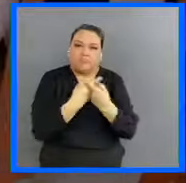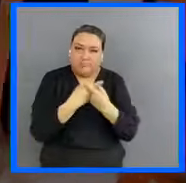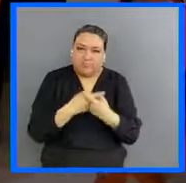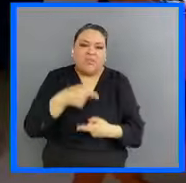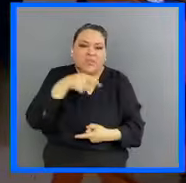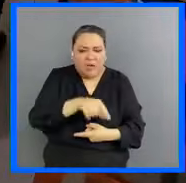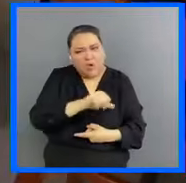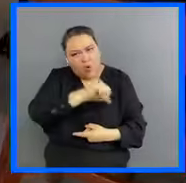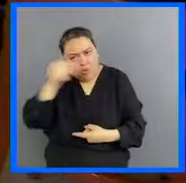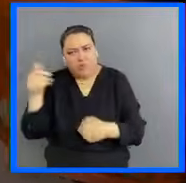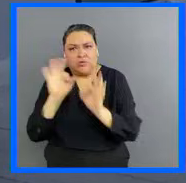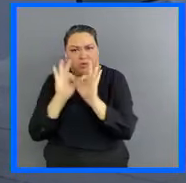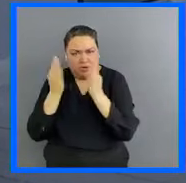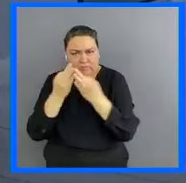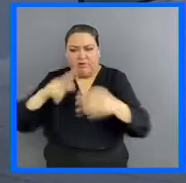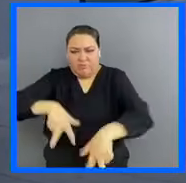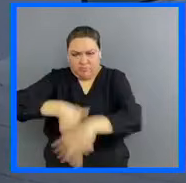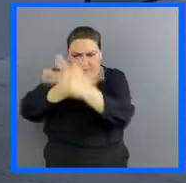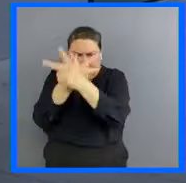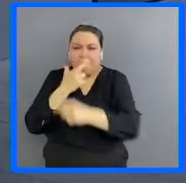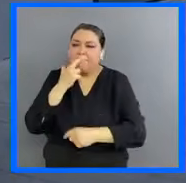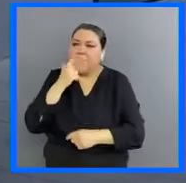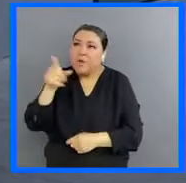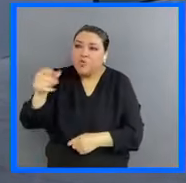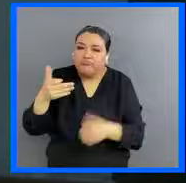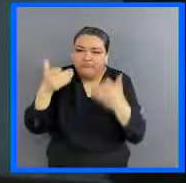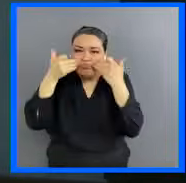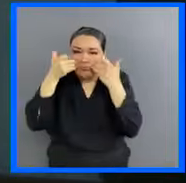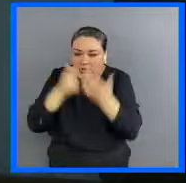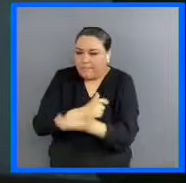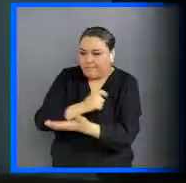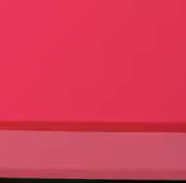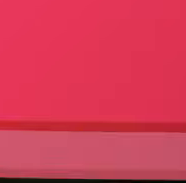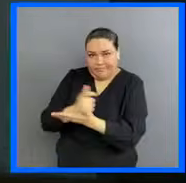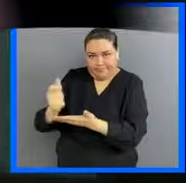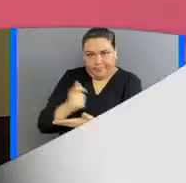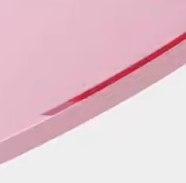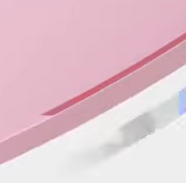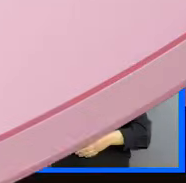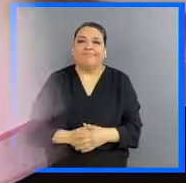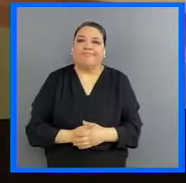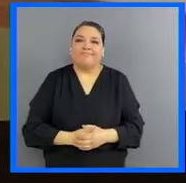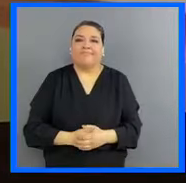medios electrónicos y reanudar el pago de la pensión.